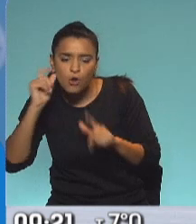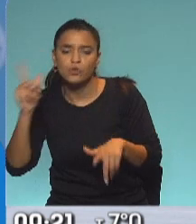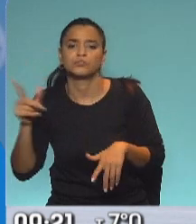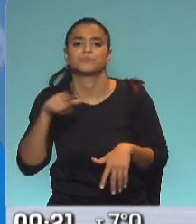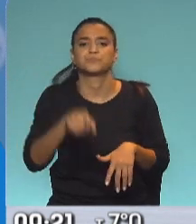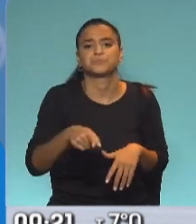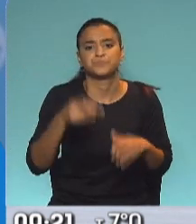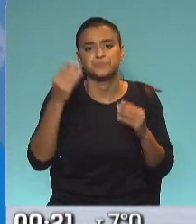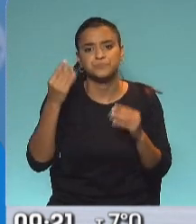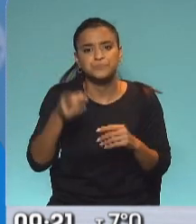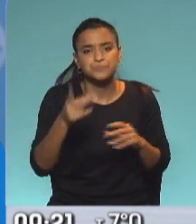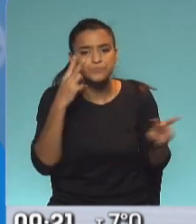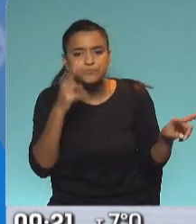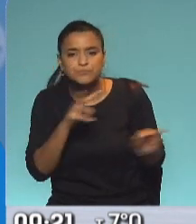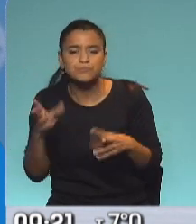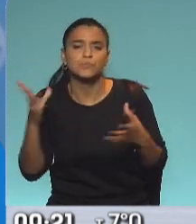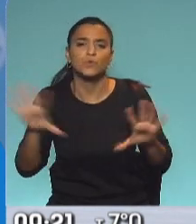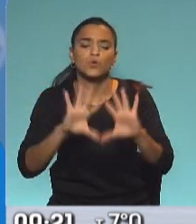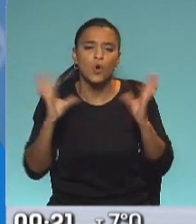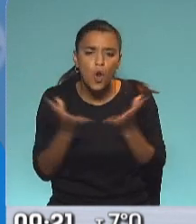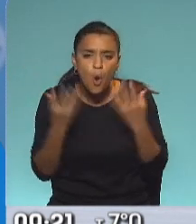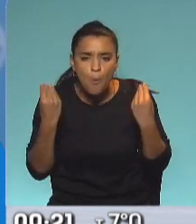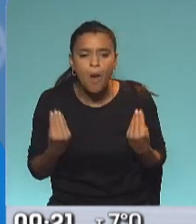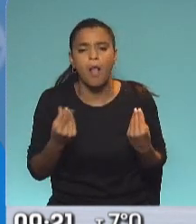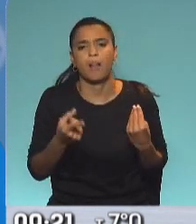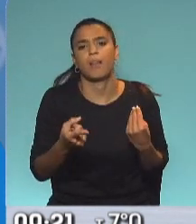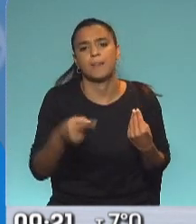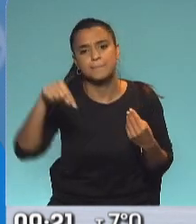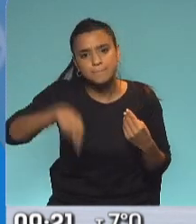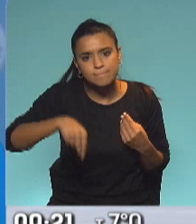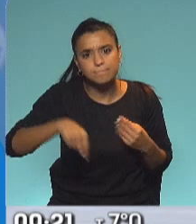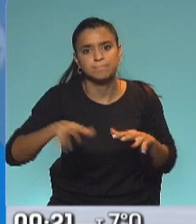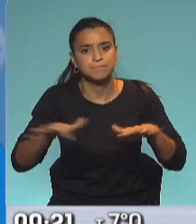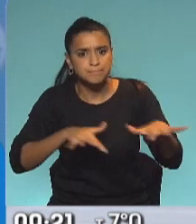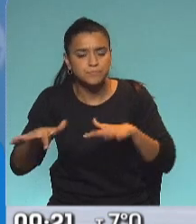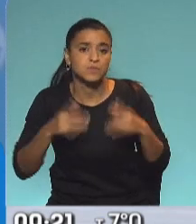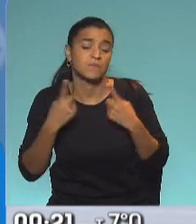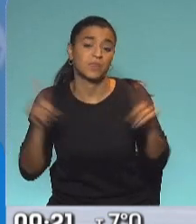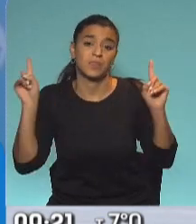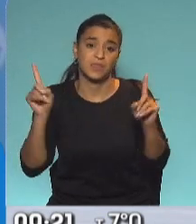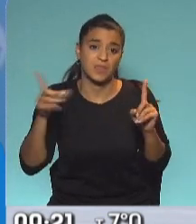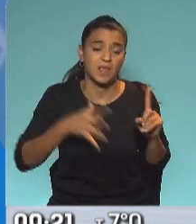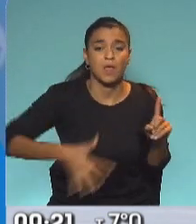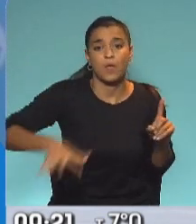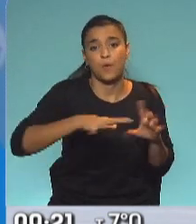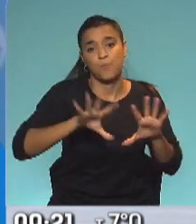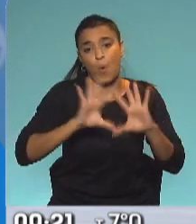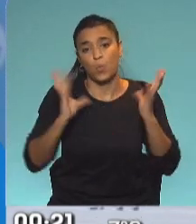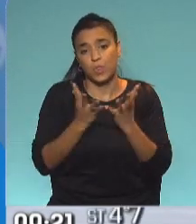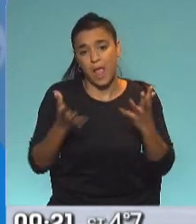perdamos de vista la perspectiva global, no perdamos de vista que esto es una situación inédita a nivel mundial.